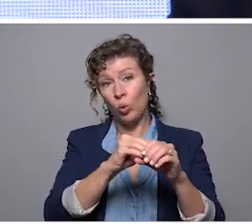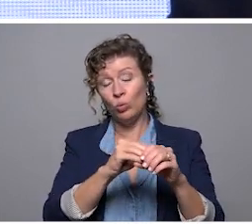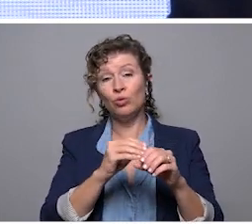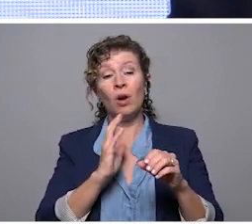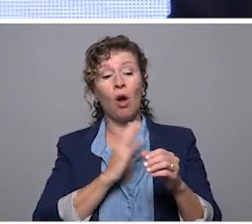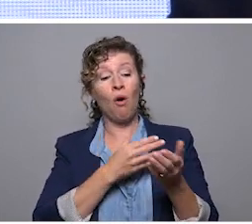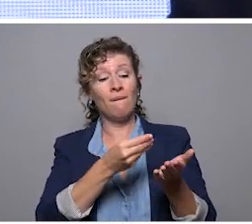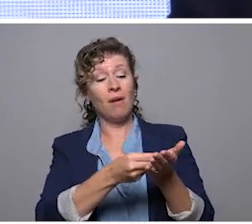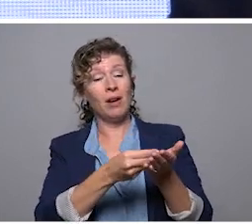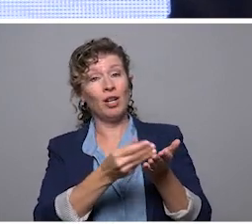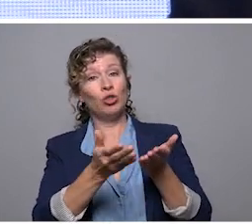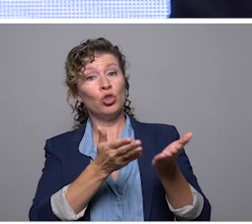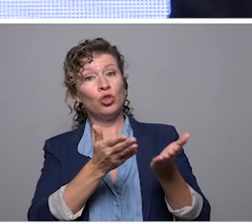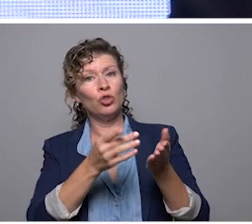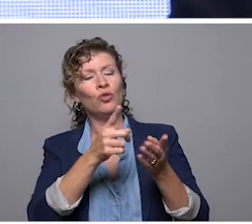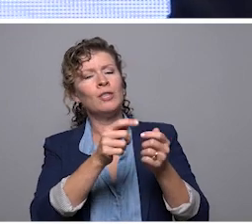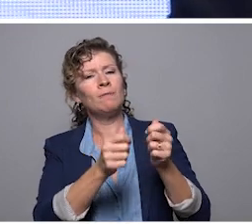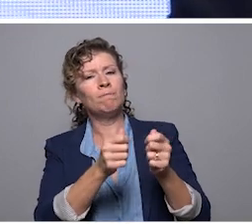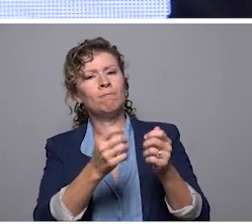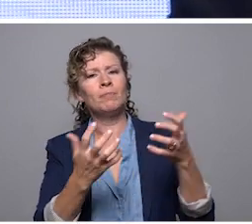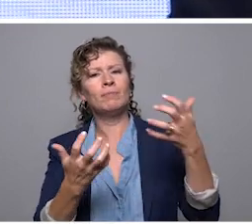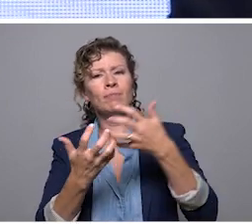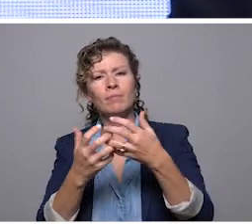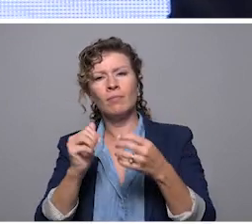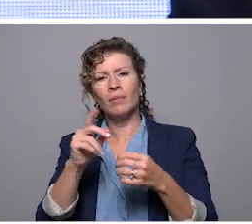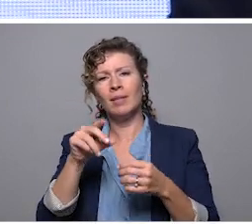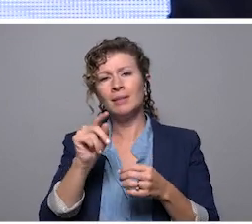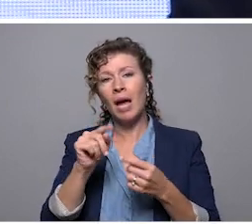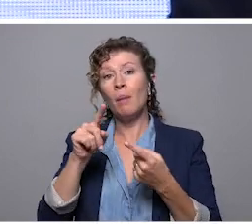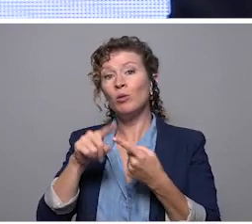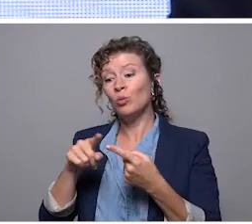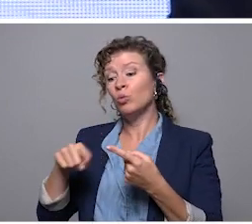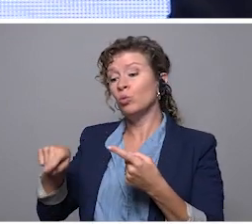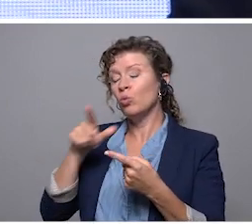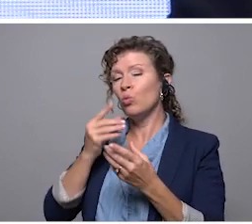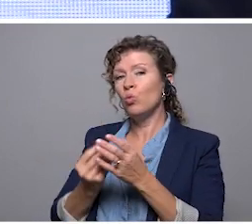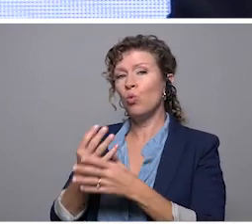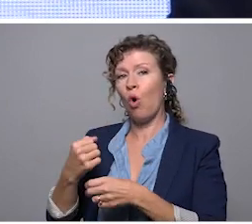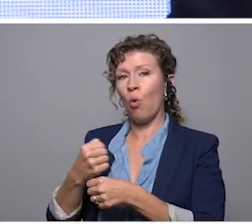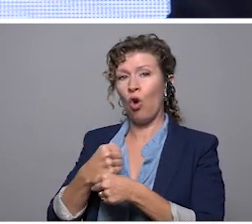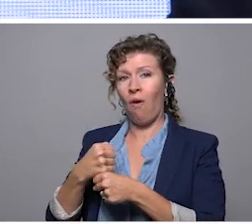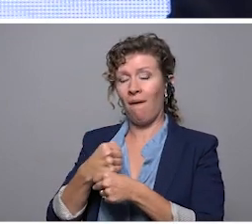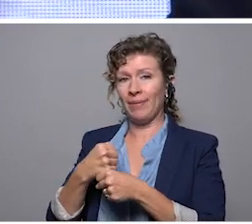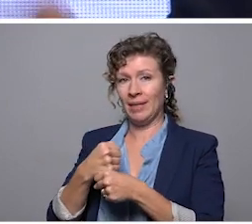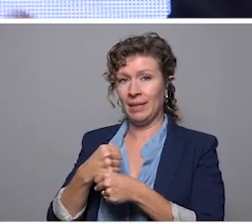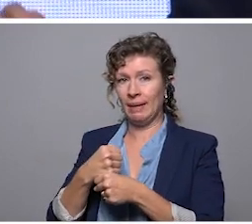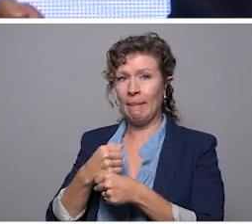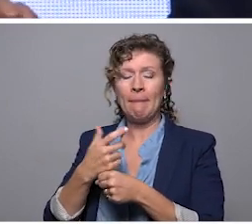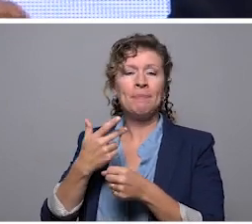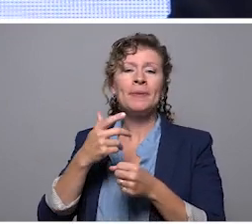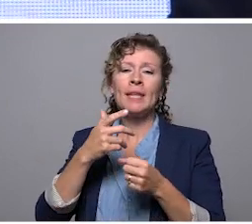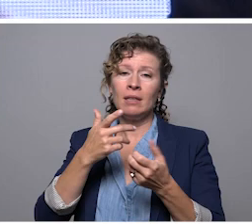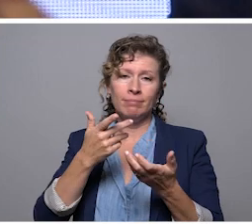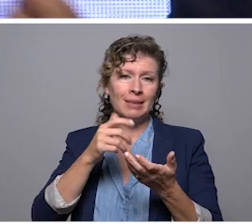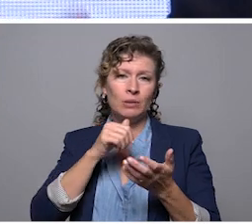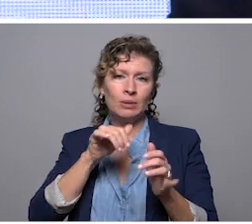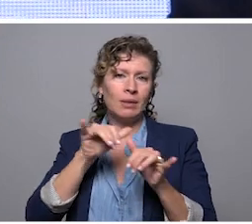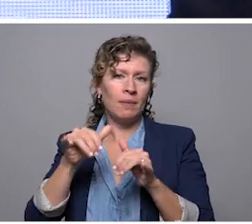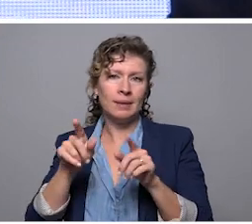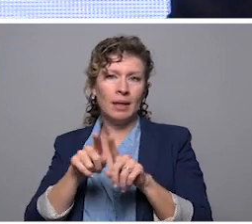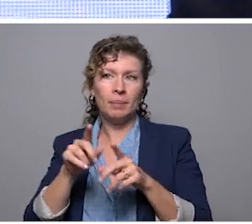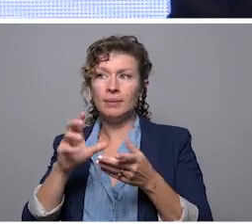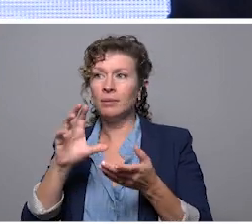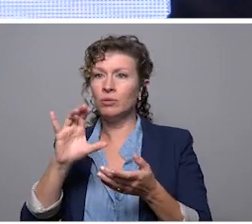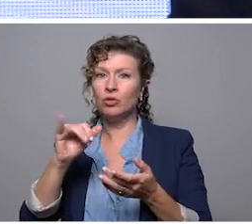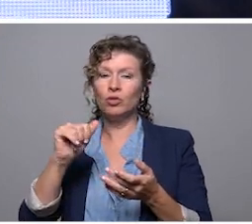aún productores de café no es lo mismo una comunidad cafetalera de Chiapas que una comunidad cafetalera de Veracruz o de